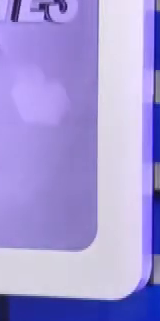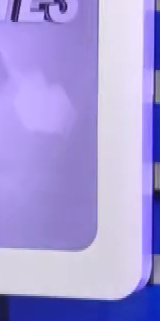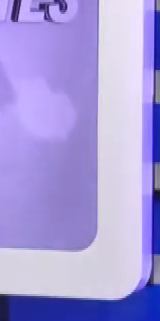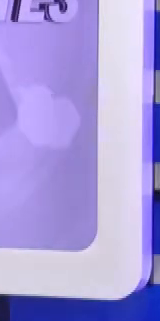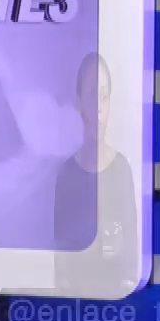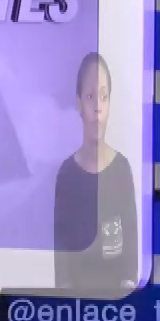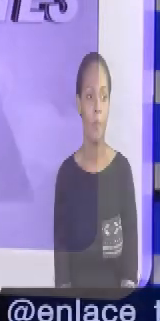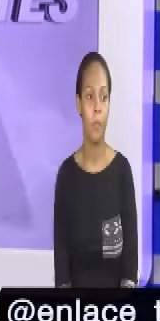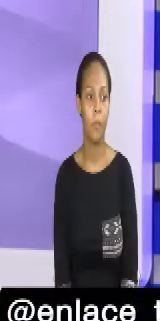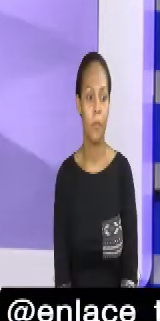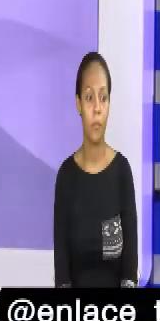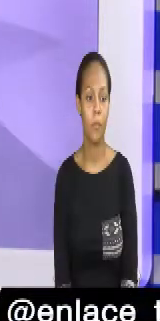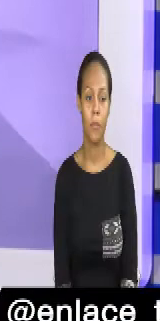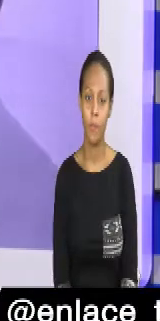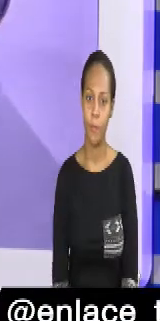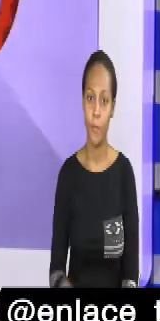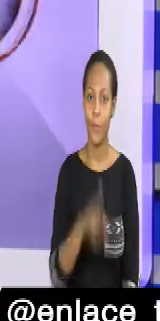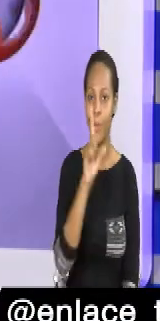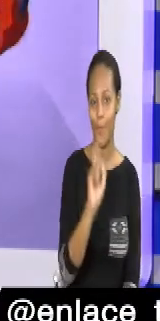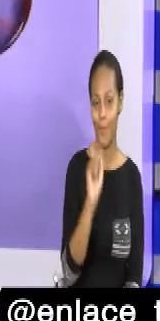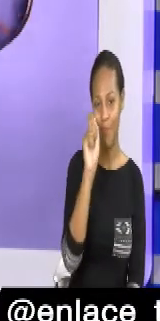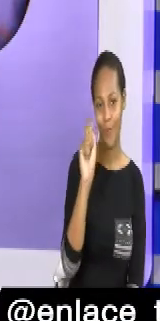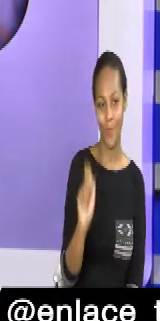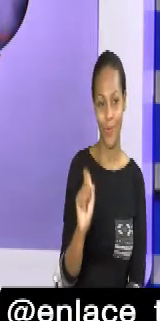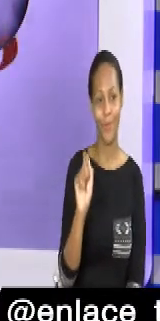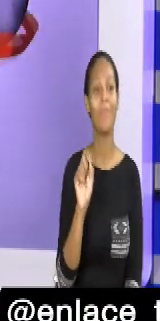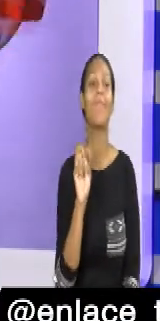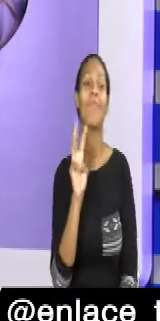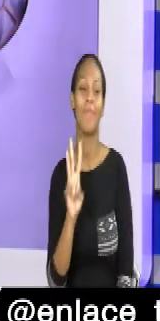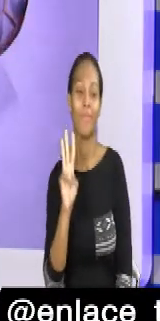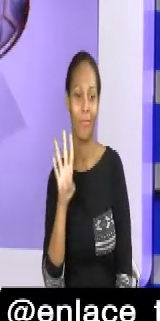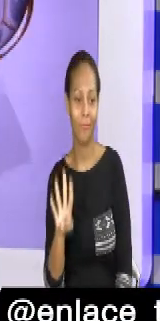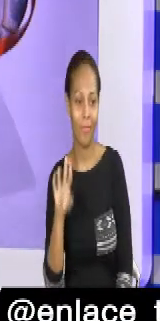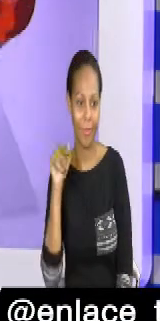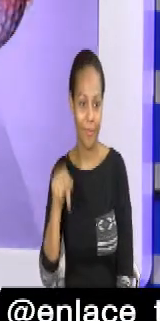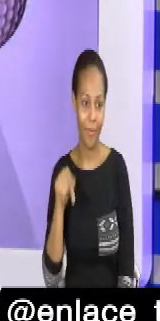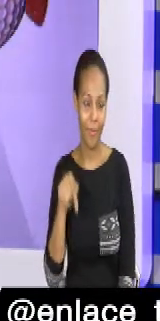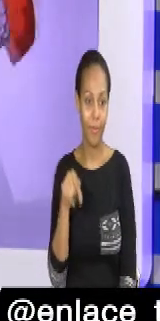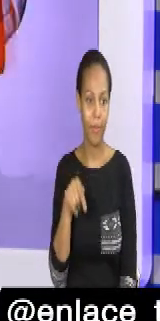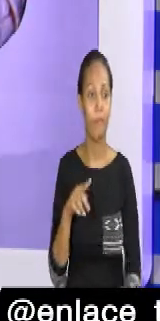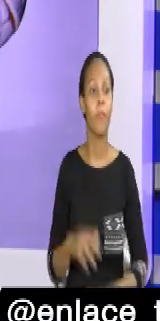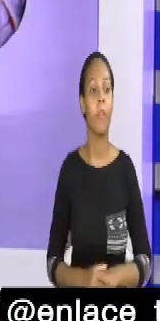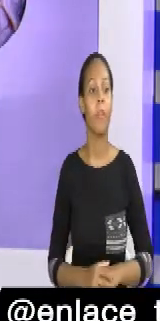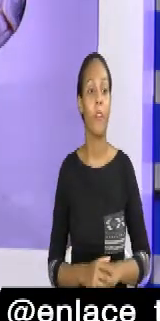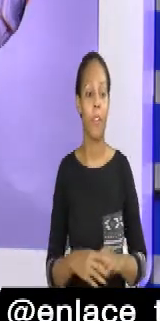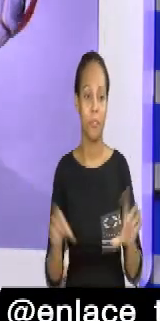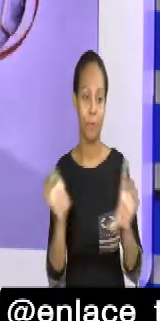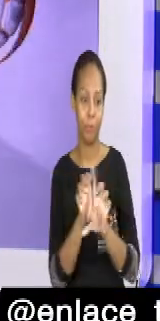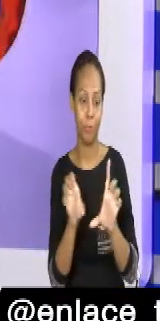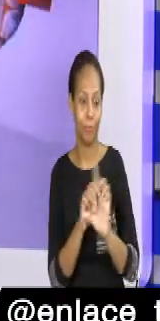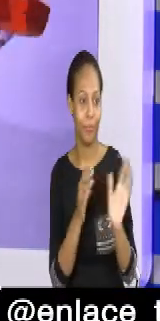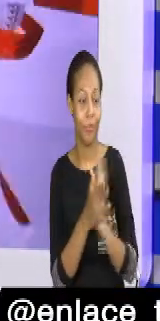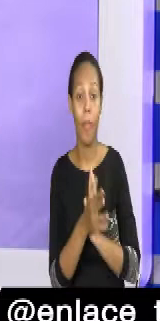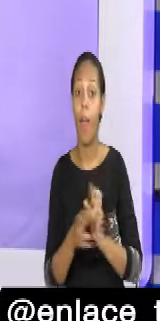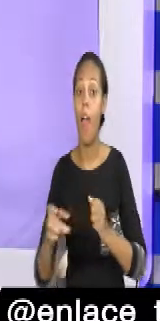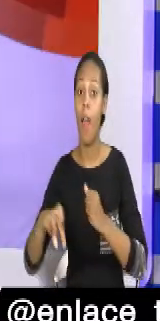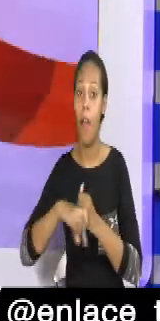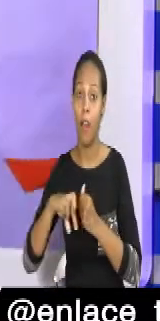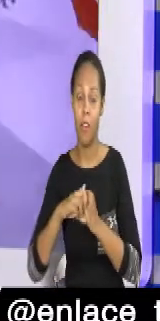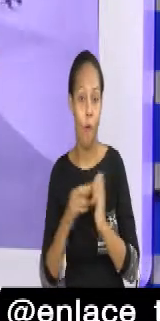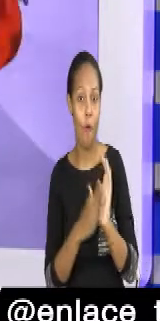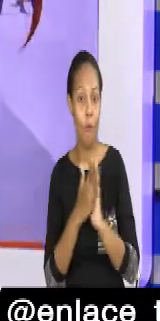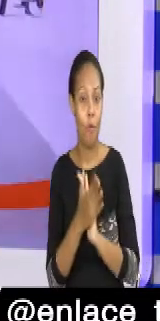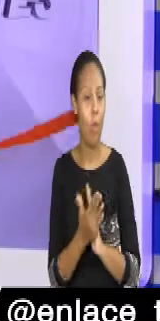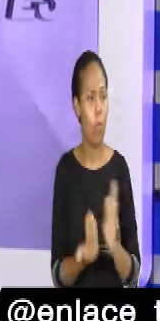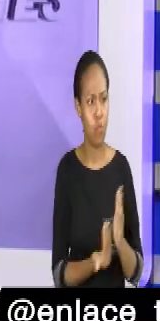Y 4 minutos de la tarde y ya está aquí toda la información deportiva en Enlace Noticias. Alianza Petrolera dio a conocer la contratación de un nuevo arquero. Se trata